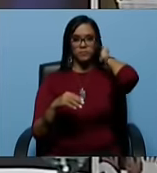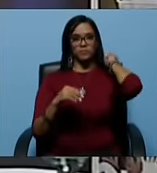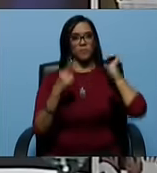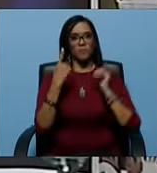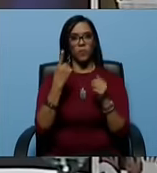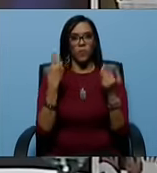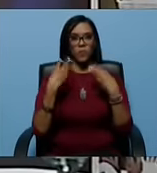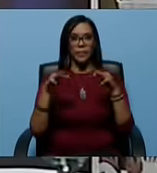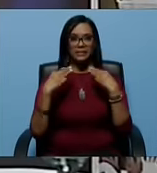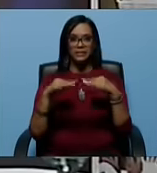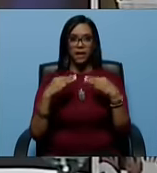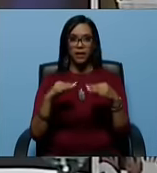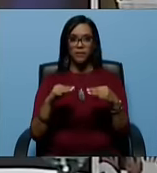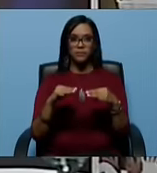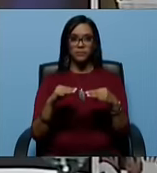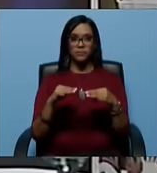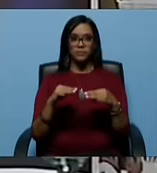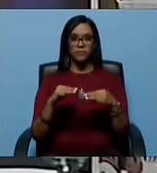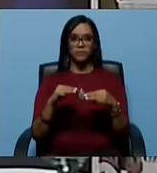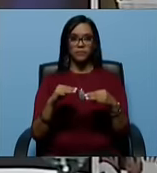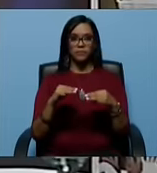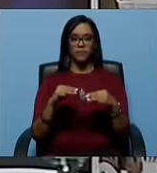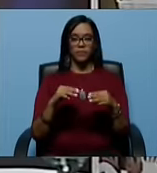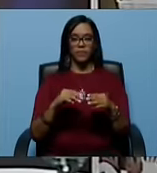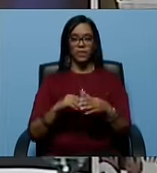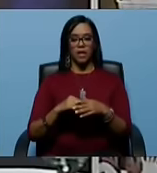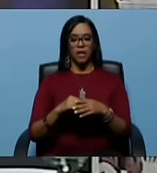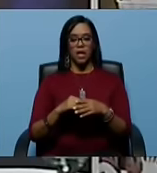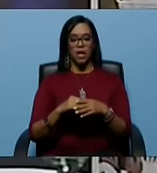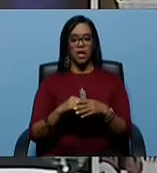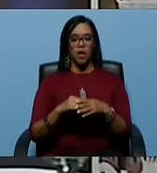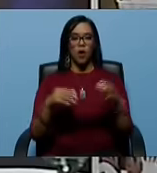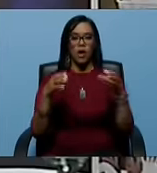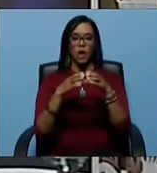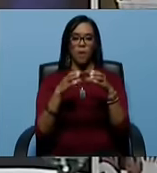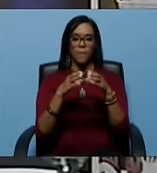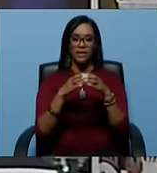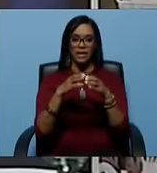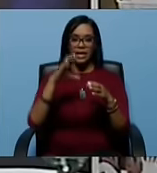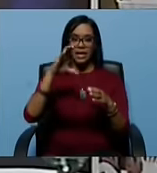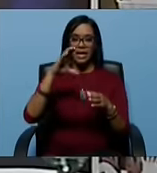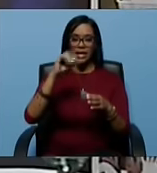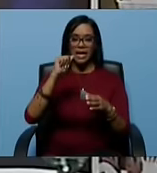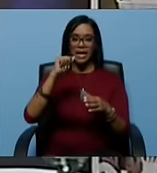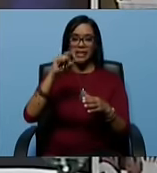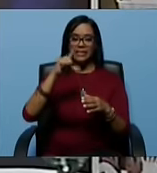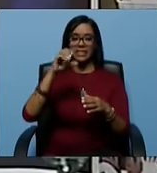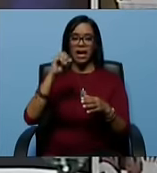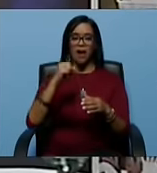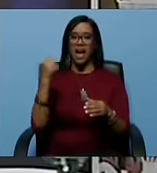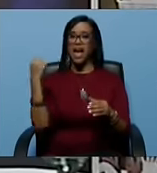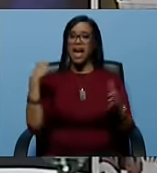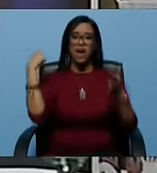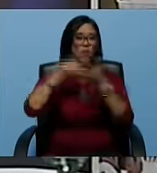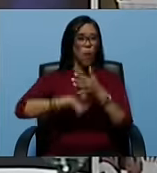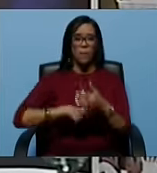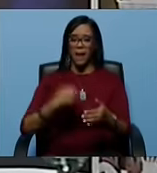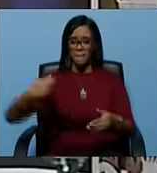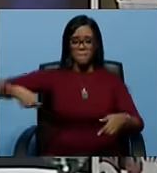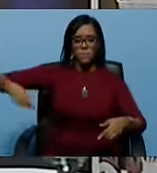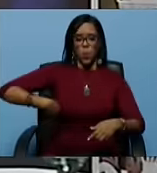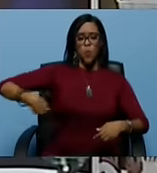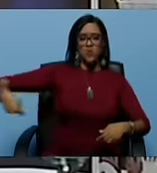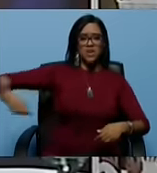un mensaje a una compañera en el Callao. Fue asesinada a golpes, apuñaladas, a batazos,